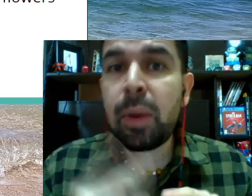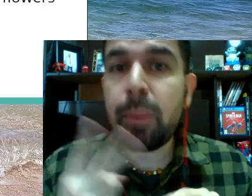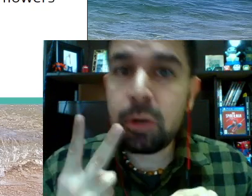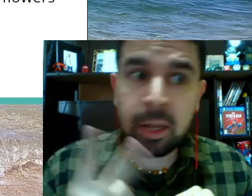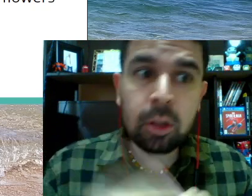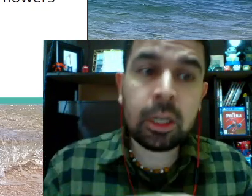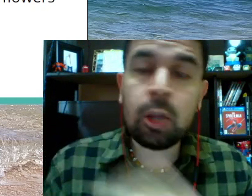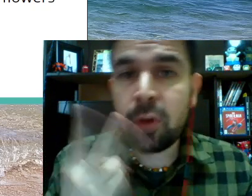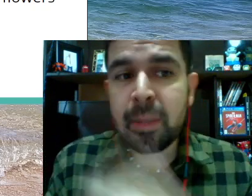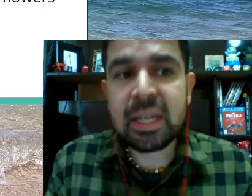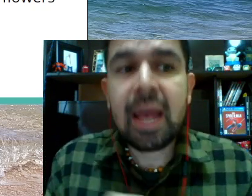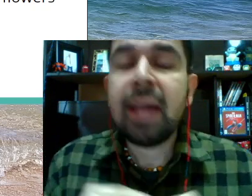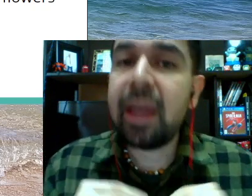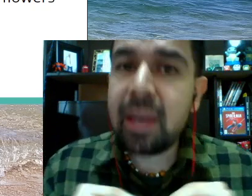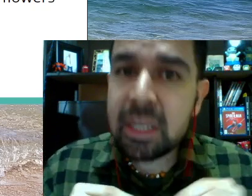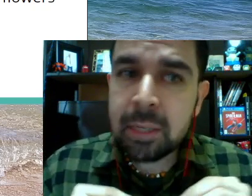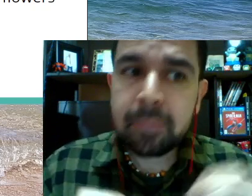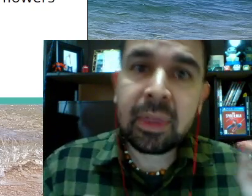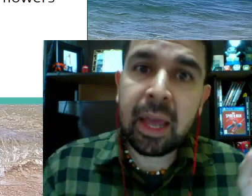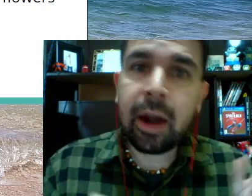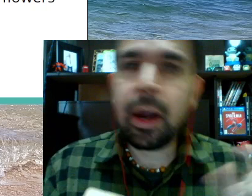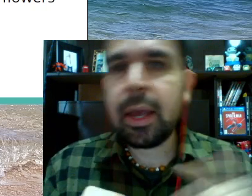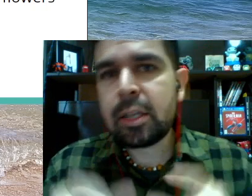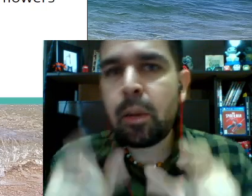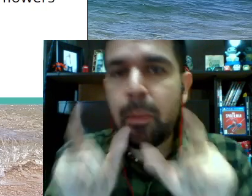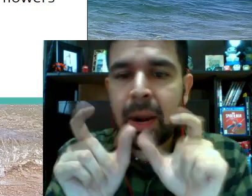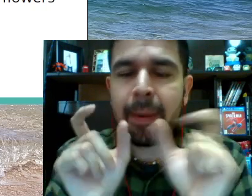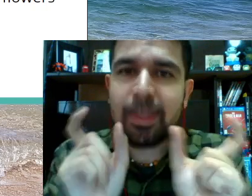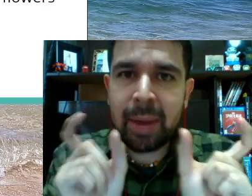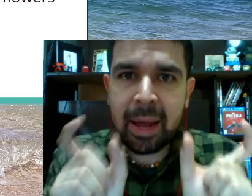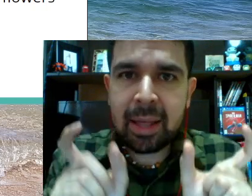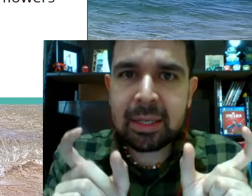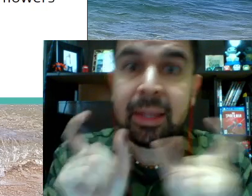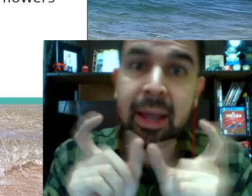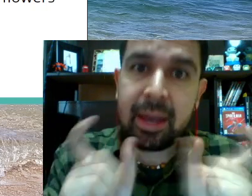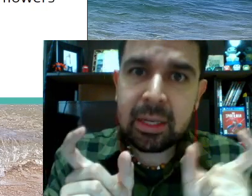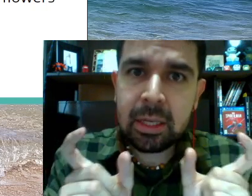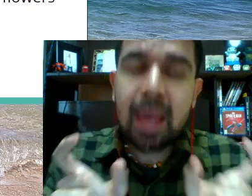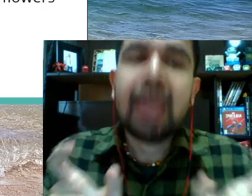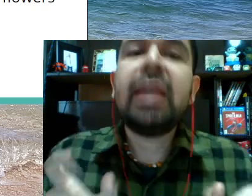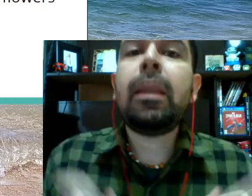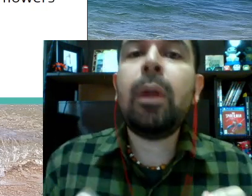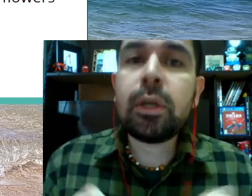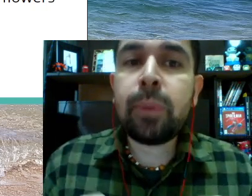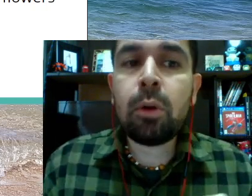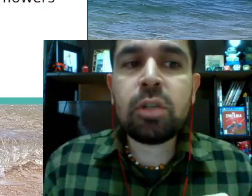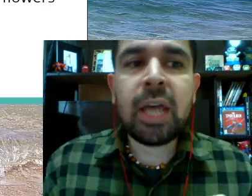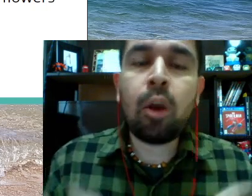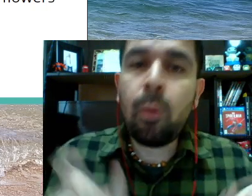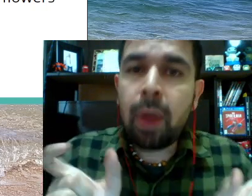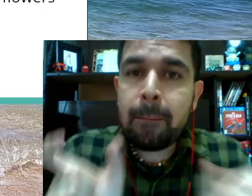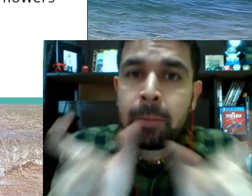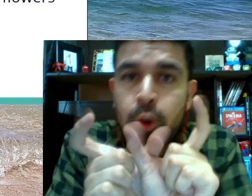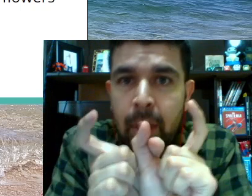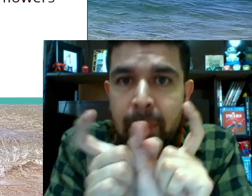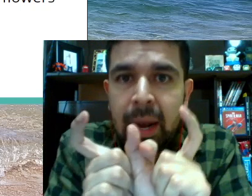se puede pronunciar de dos formas de ver y es como palabras separadas there is y también lo puedes pronunciar como